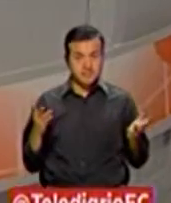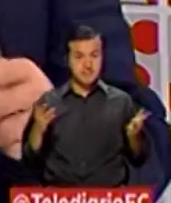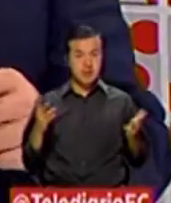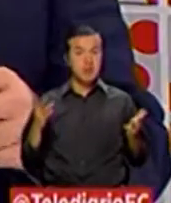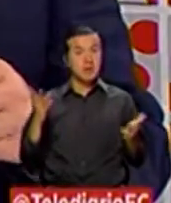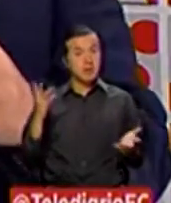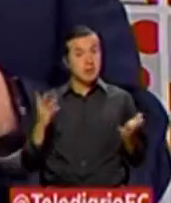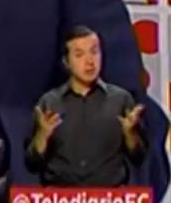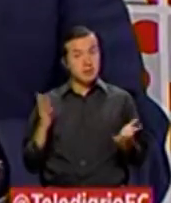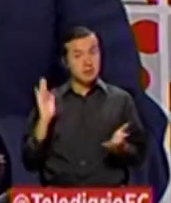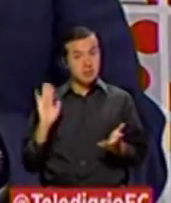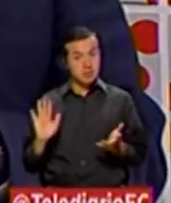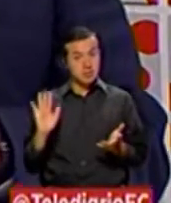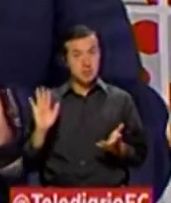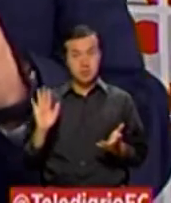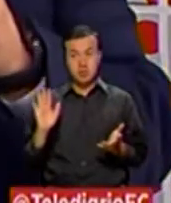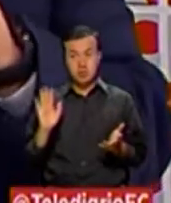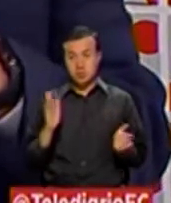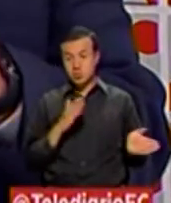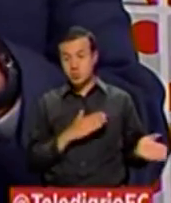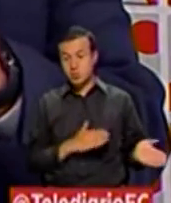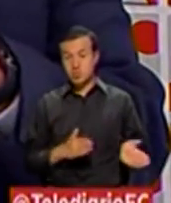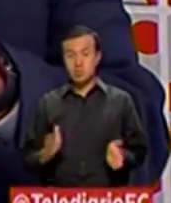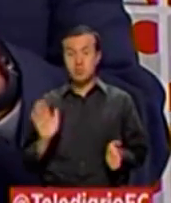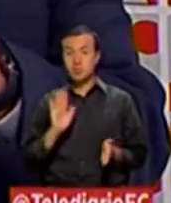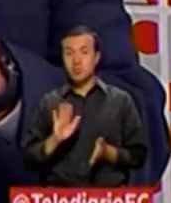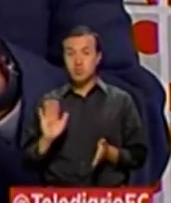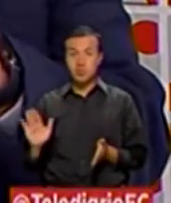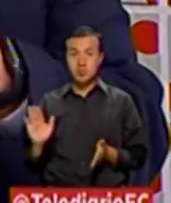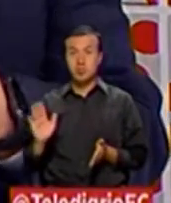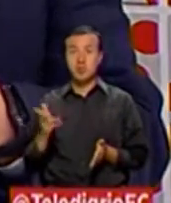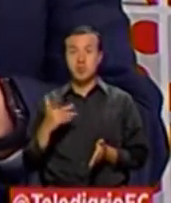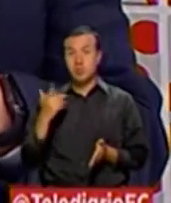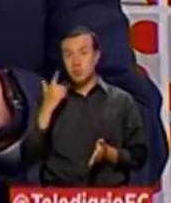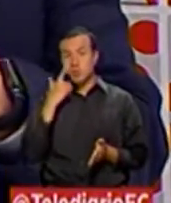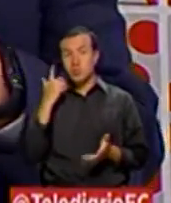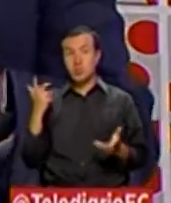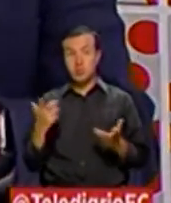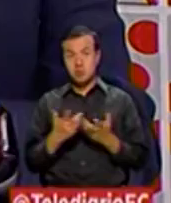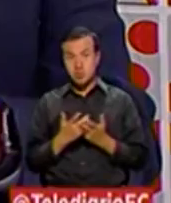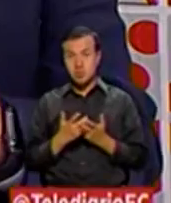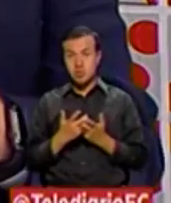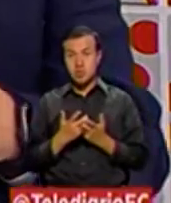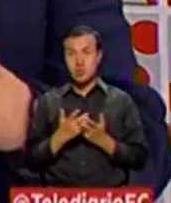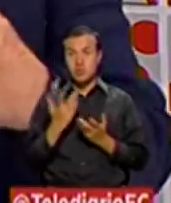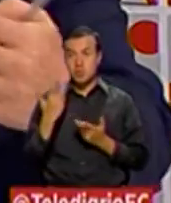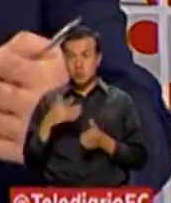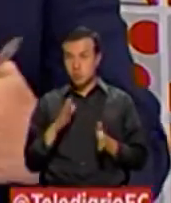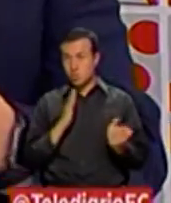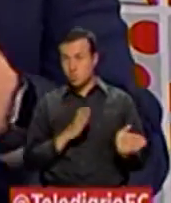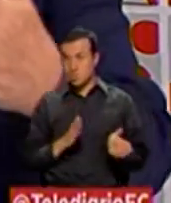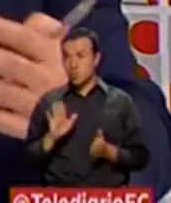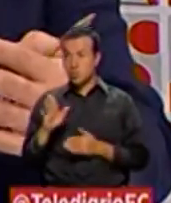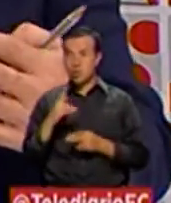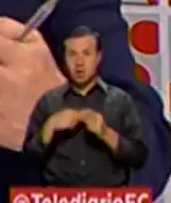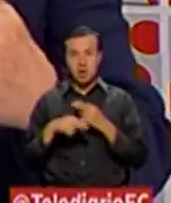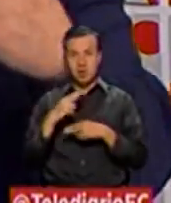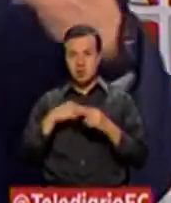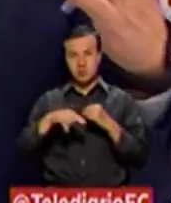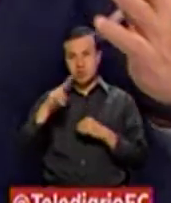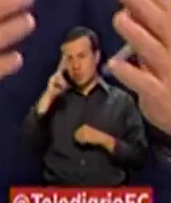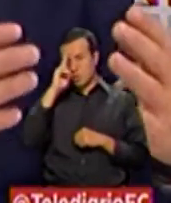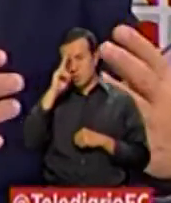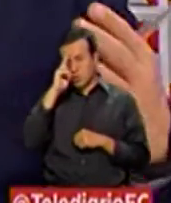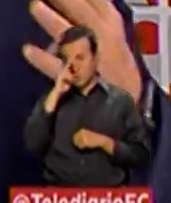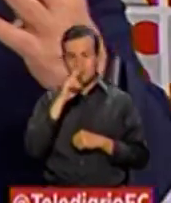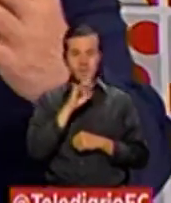muy probablemente de lo que se trataba era de que estaban coludidos, de que eran cómplices en negocios sucios